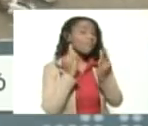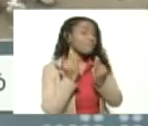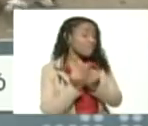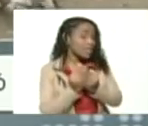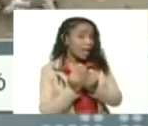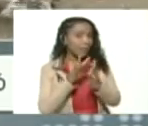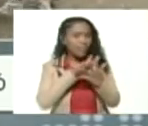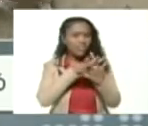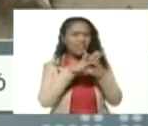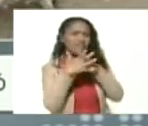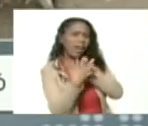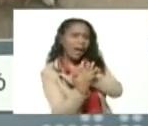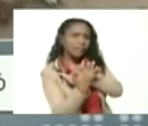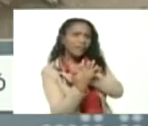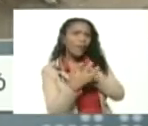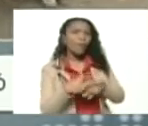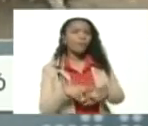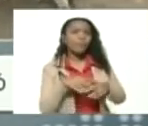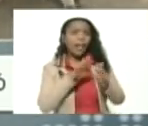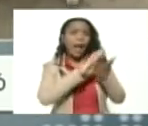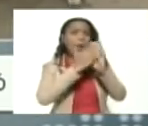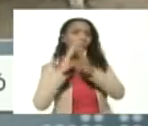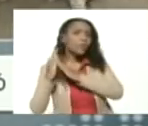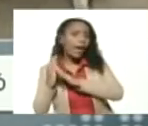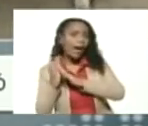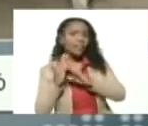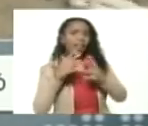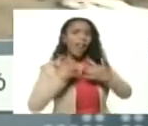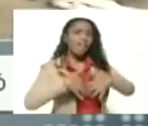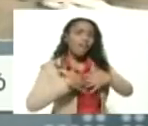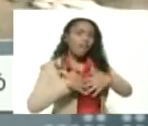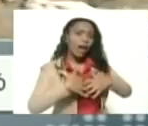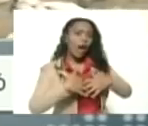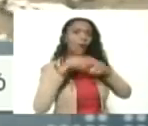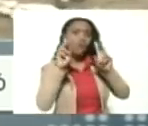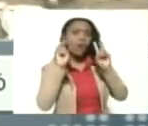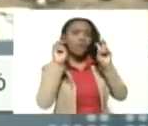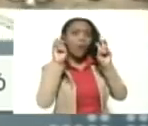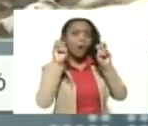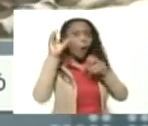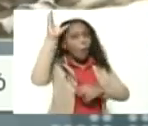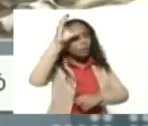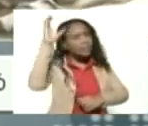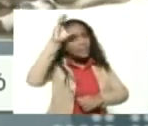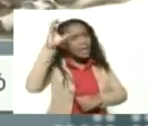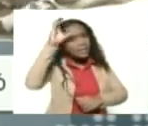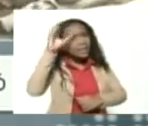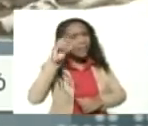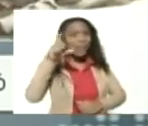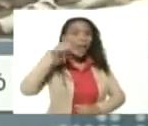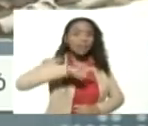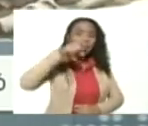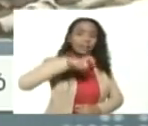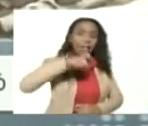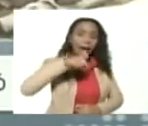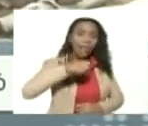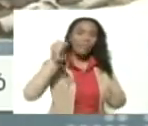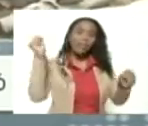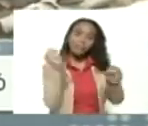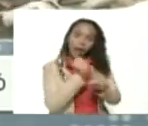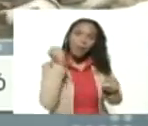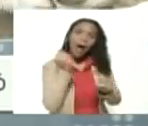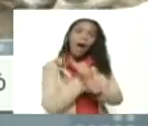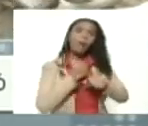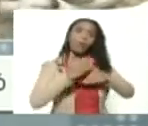barrio, desde la comunidad, desde la fábrica, una nueva conciencia de la necesidad del trabajo, de